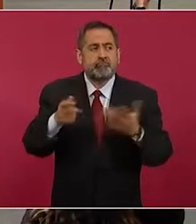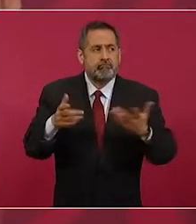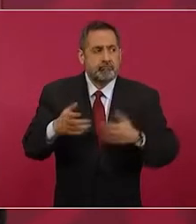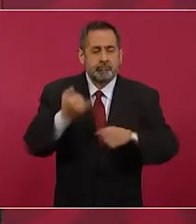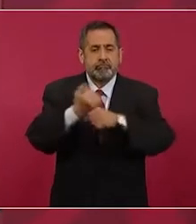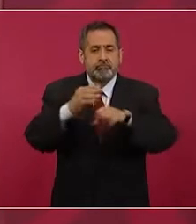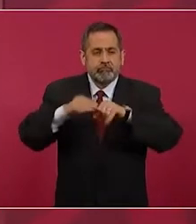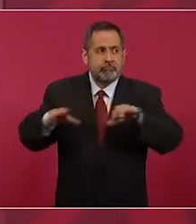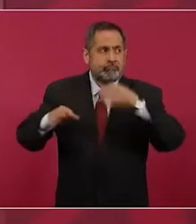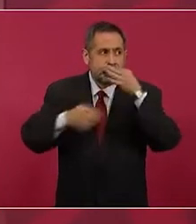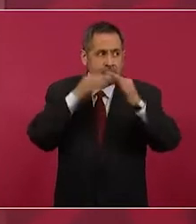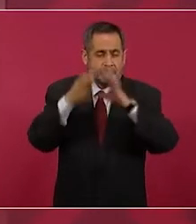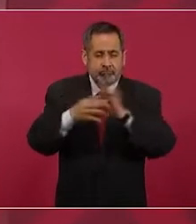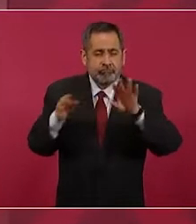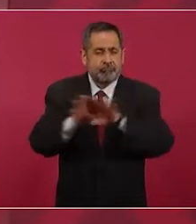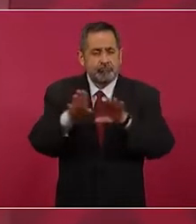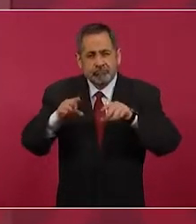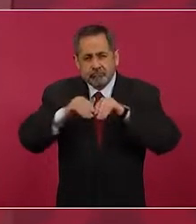informa,